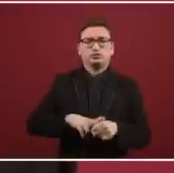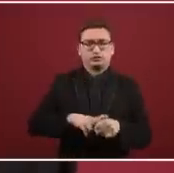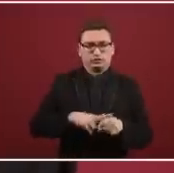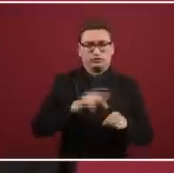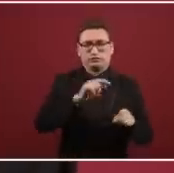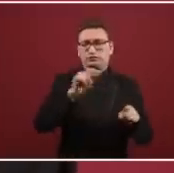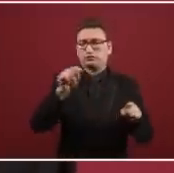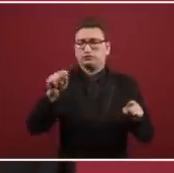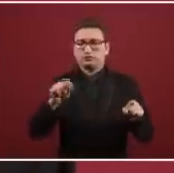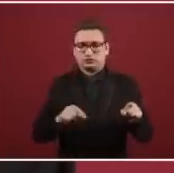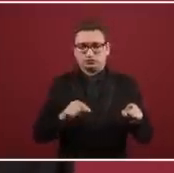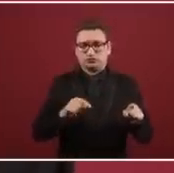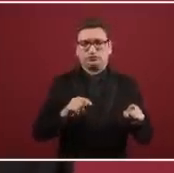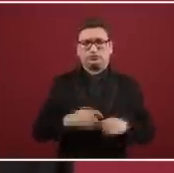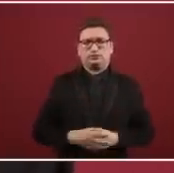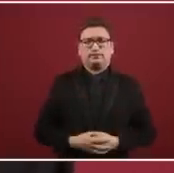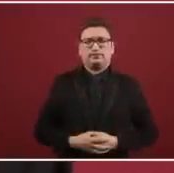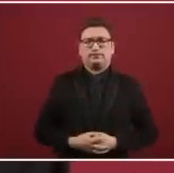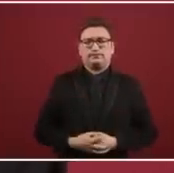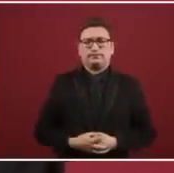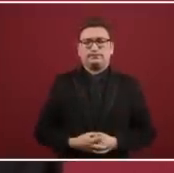del sistema